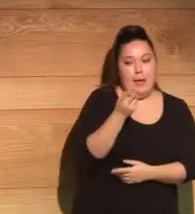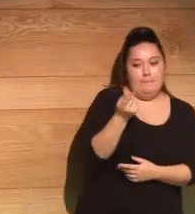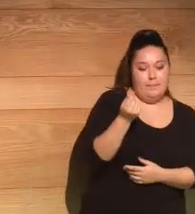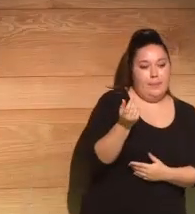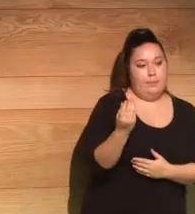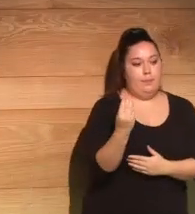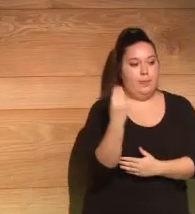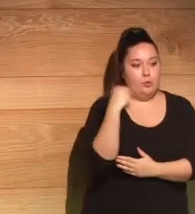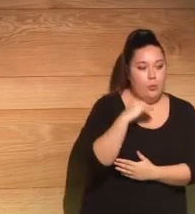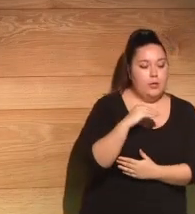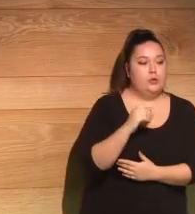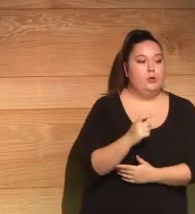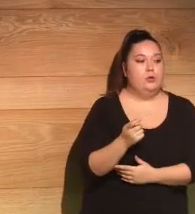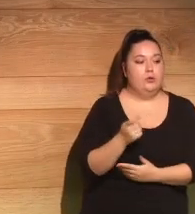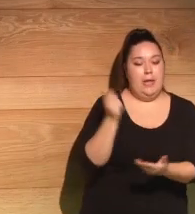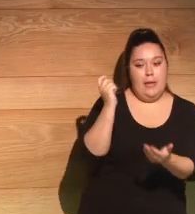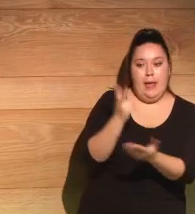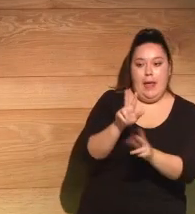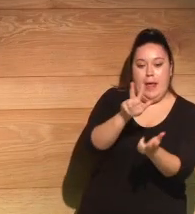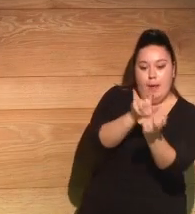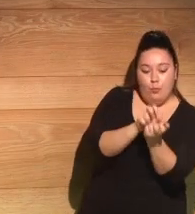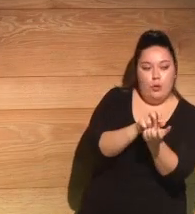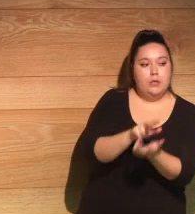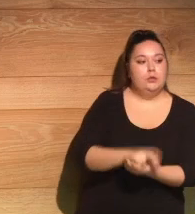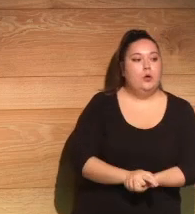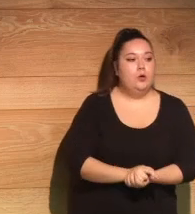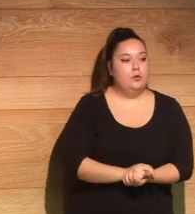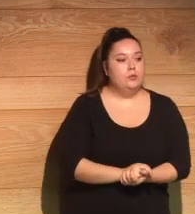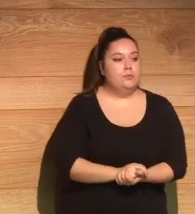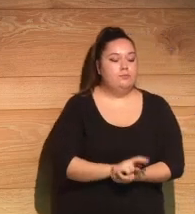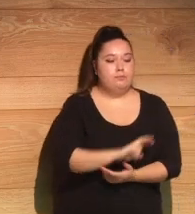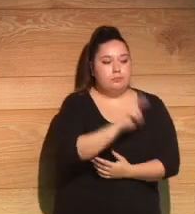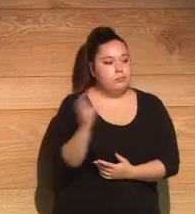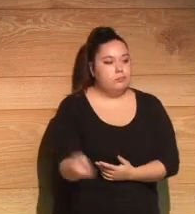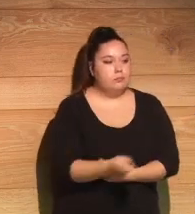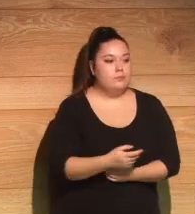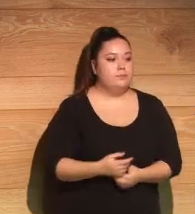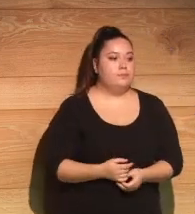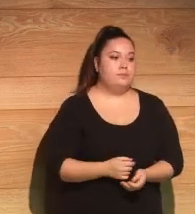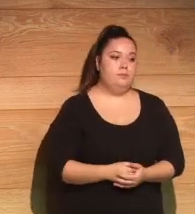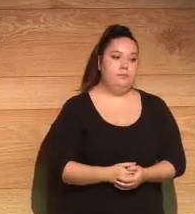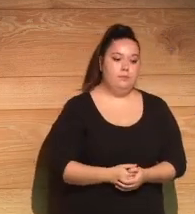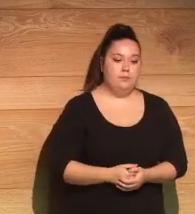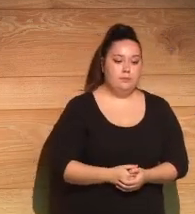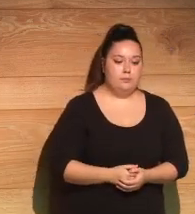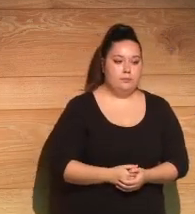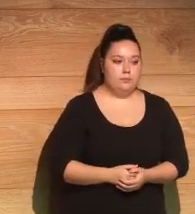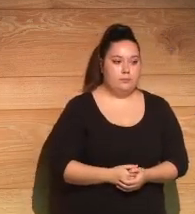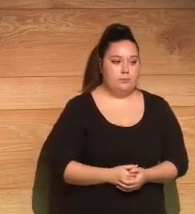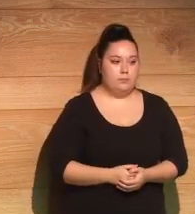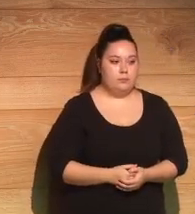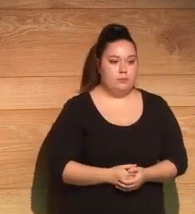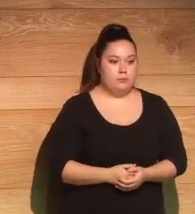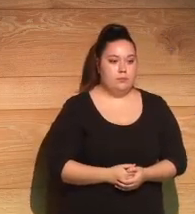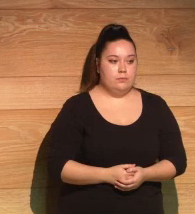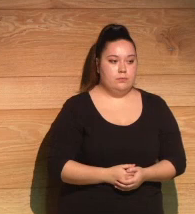impuestos, nada. Parece que todo es una cuestión que sucede en la mente de unos cuantos diseñadores arrepentidos. Es